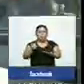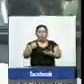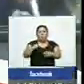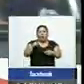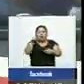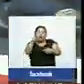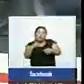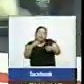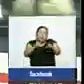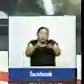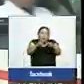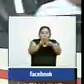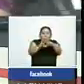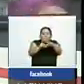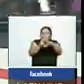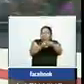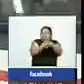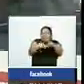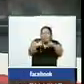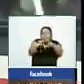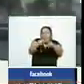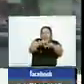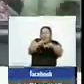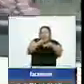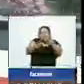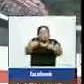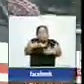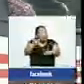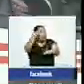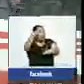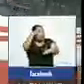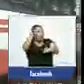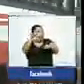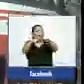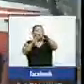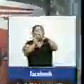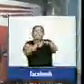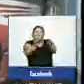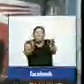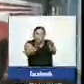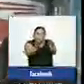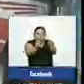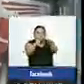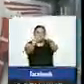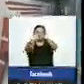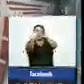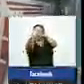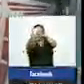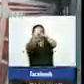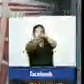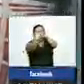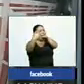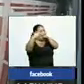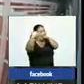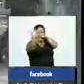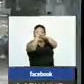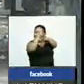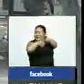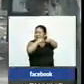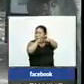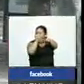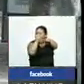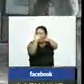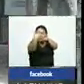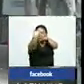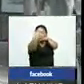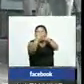de criminales, como decir pandillas, quizás desconoce que las unidades tienen videovigilancia en directo. Por